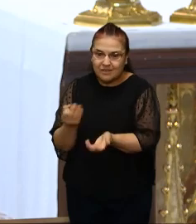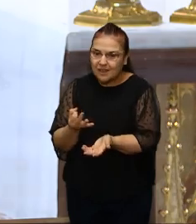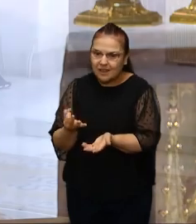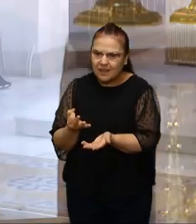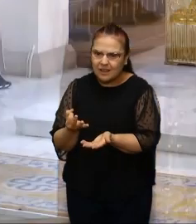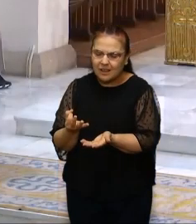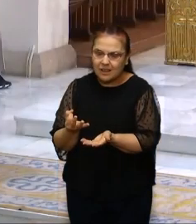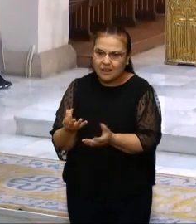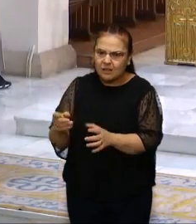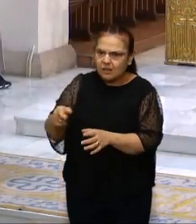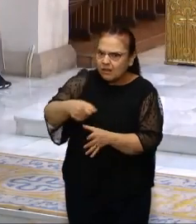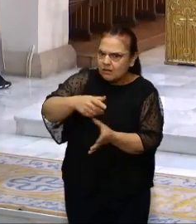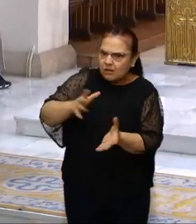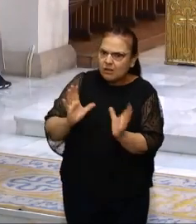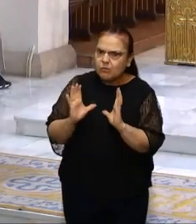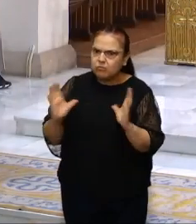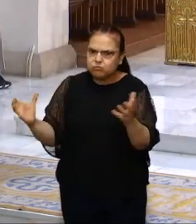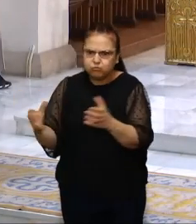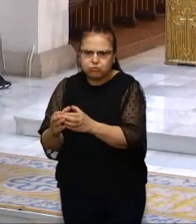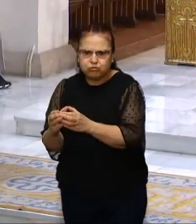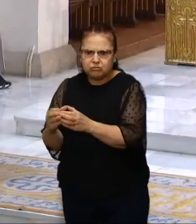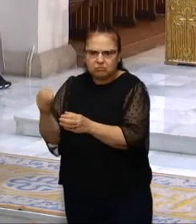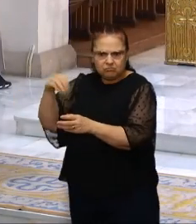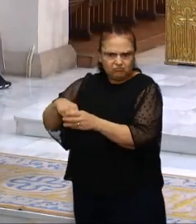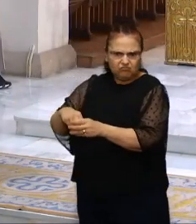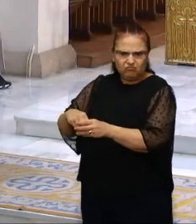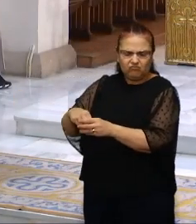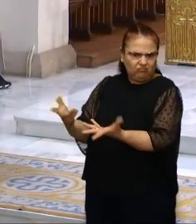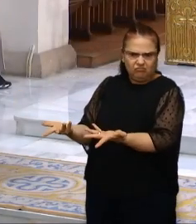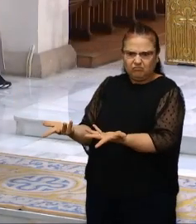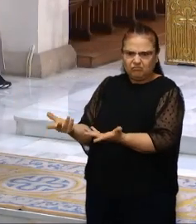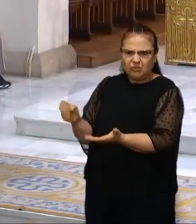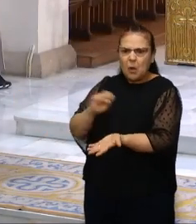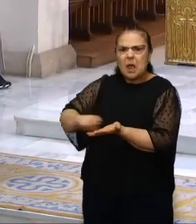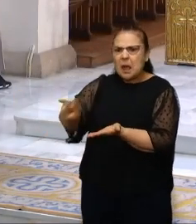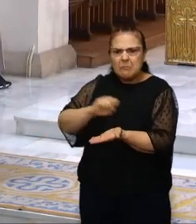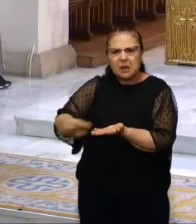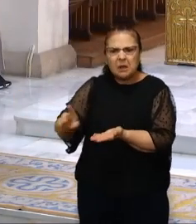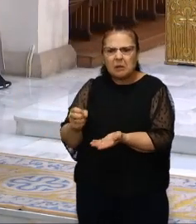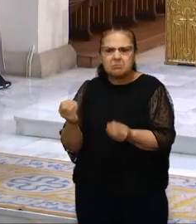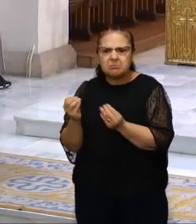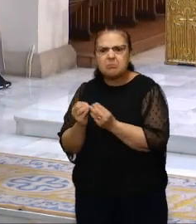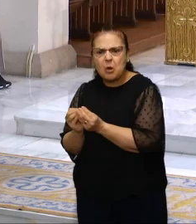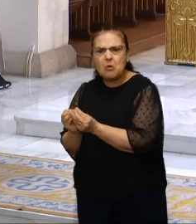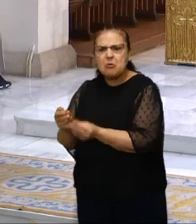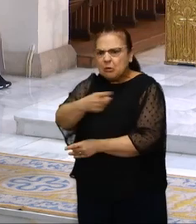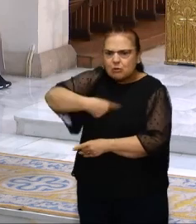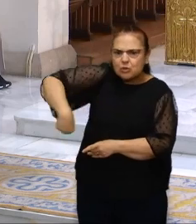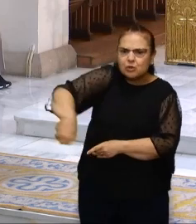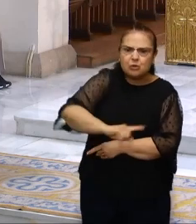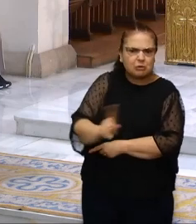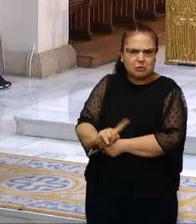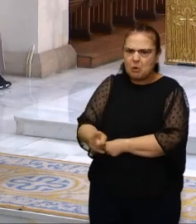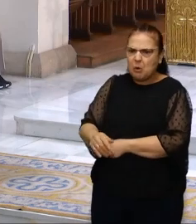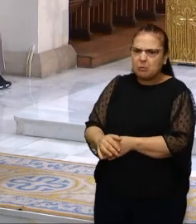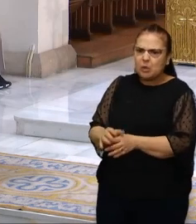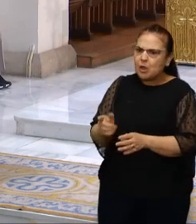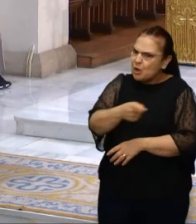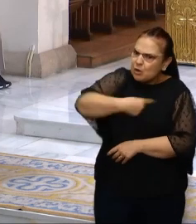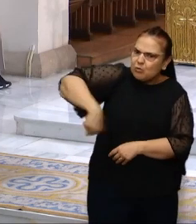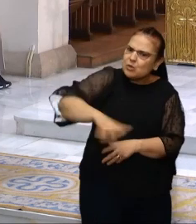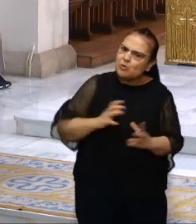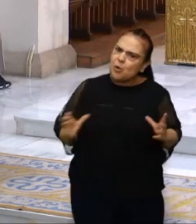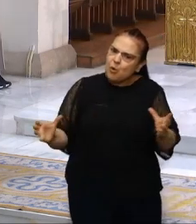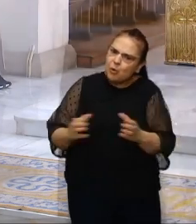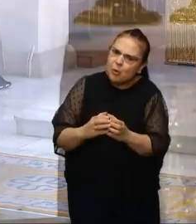los nuestros, literalmente que no anda con nosotros, no camina con nosotros, no forma parte de nuestro